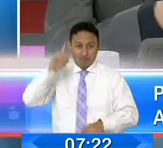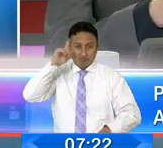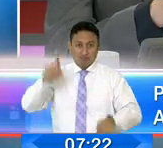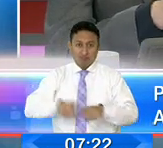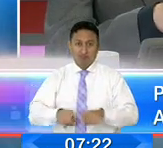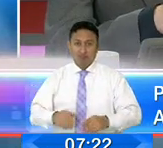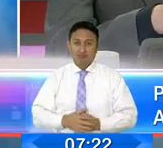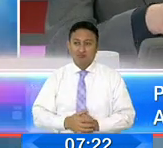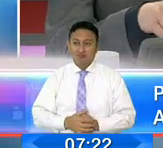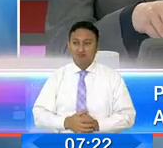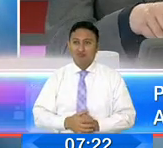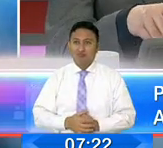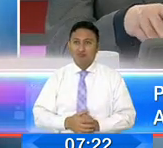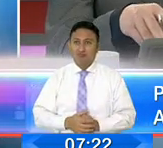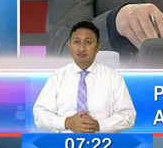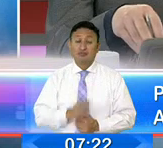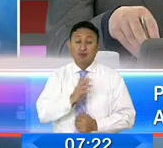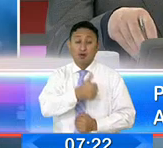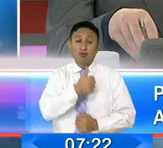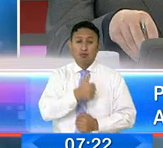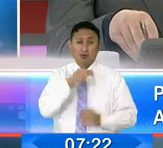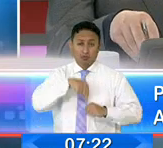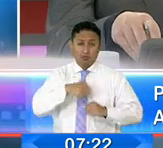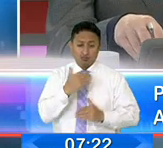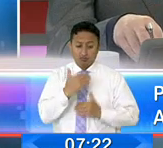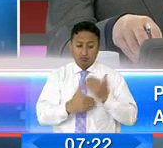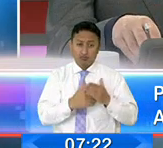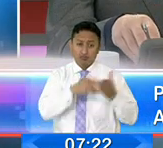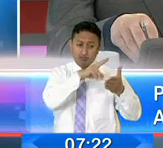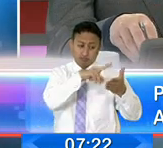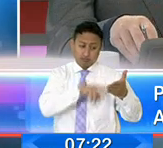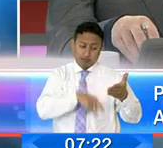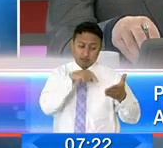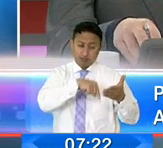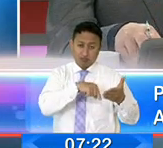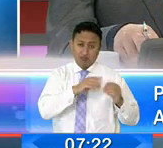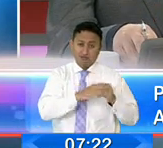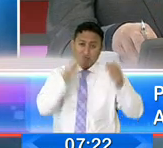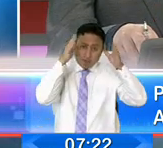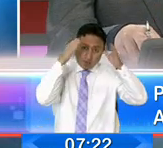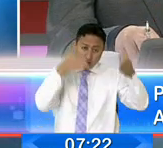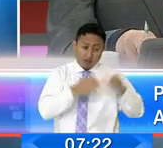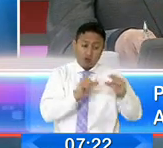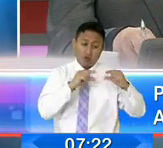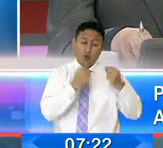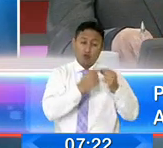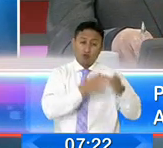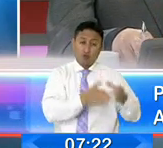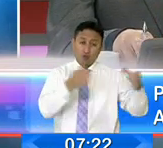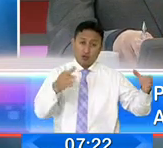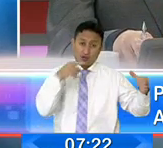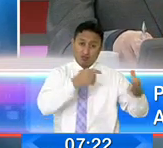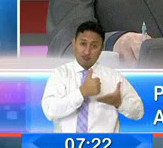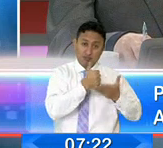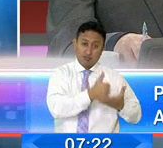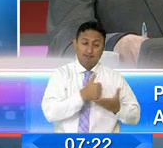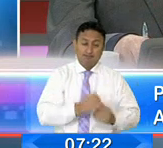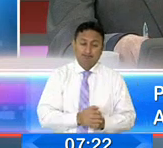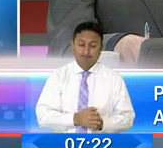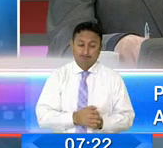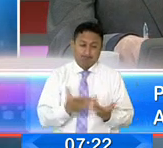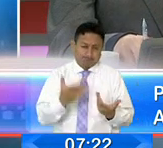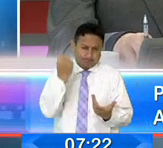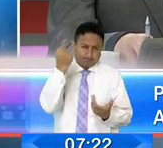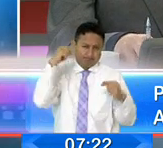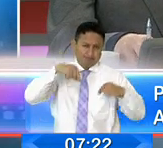para garantizar que los mismos se hayan desarrollado pensando en los intereses de las grandes mayorías del país. Entendemos